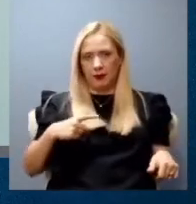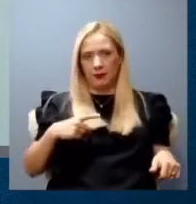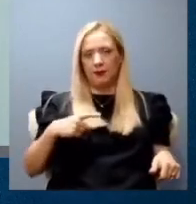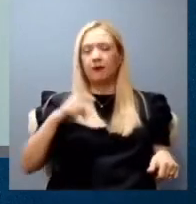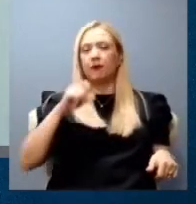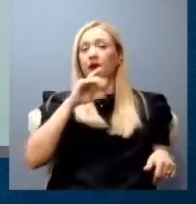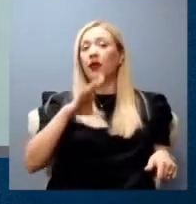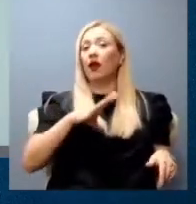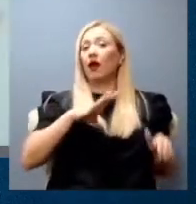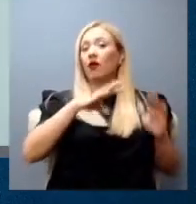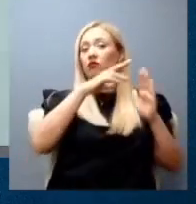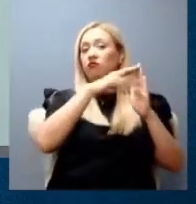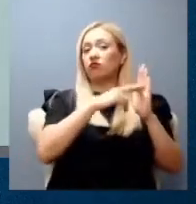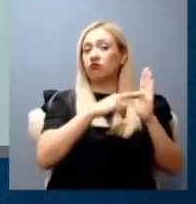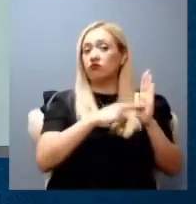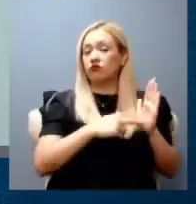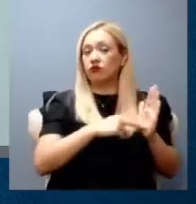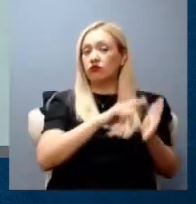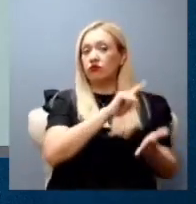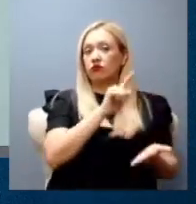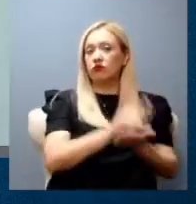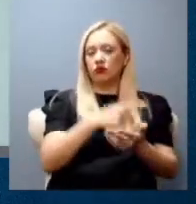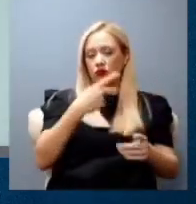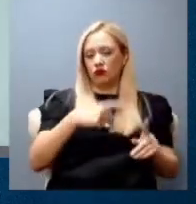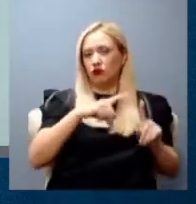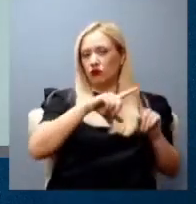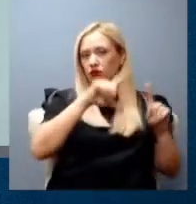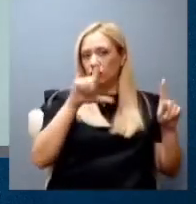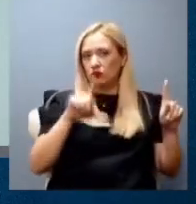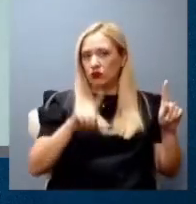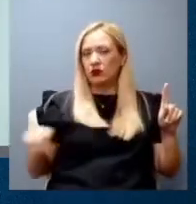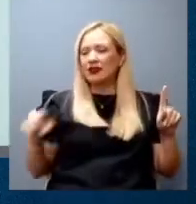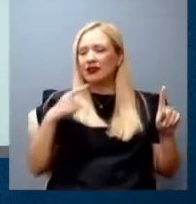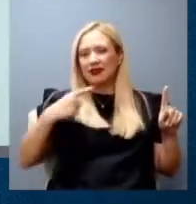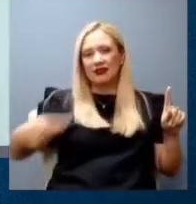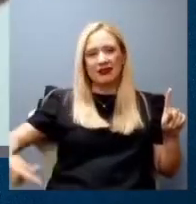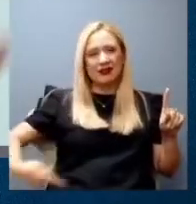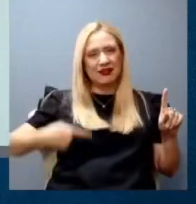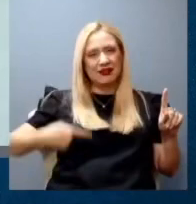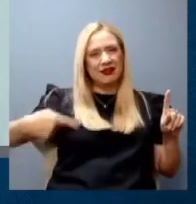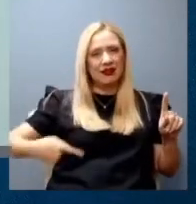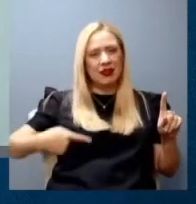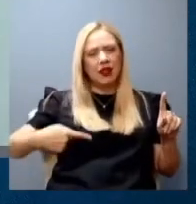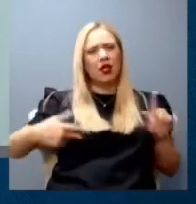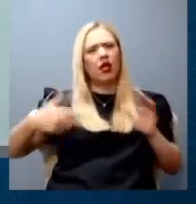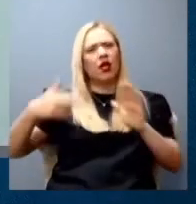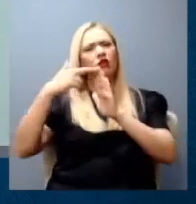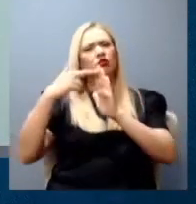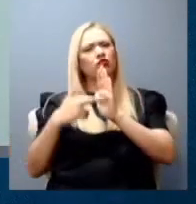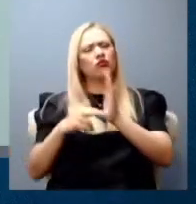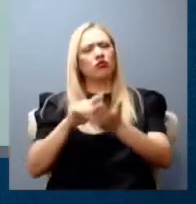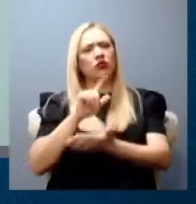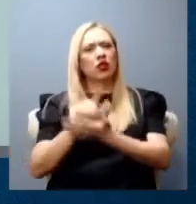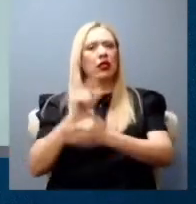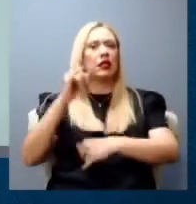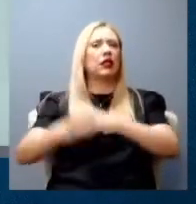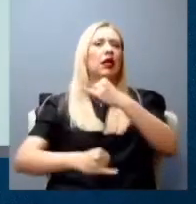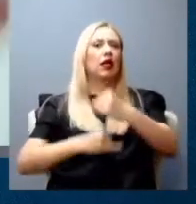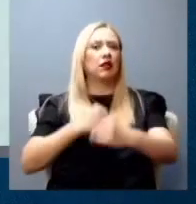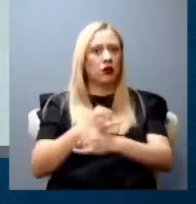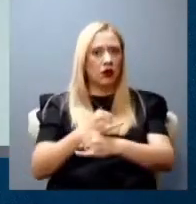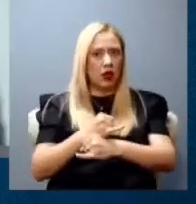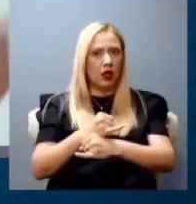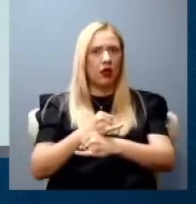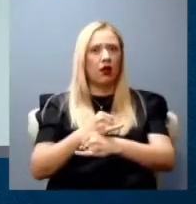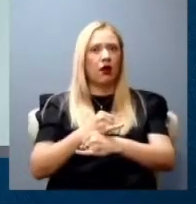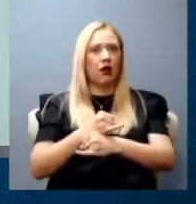marco jurídico nacional y, como me preguntabas hace algunos instantes, también el marco jurídico del derecho internacional, que nos